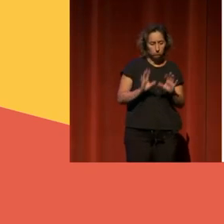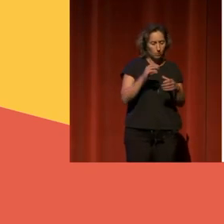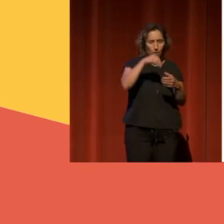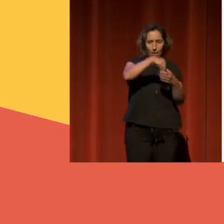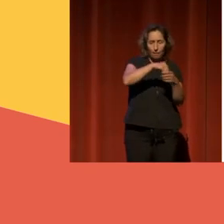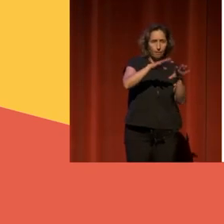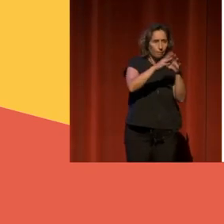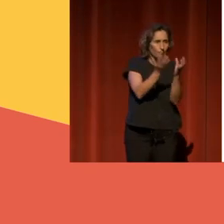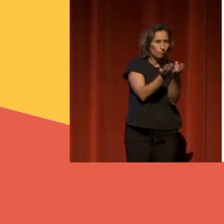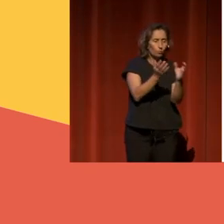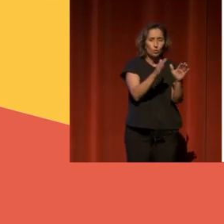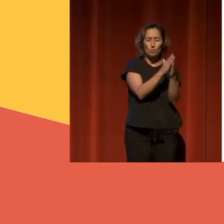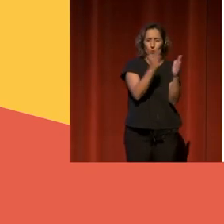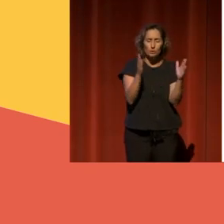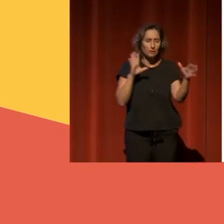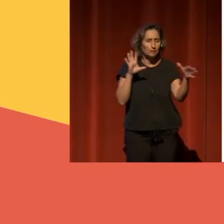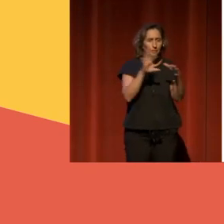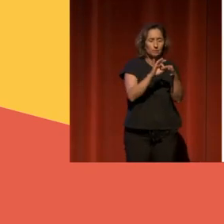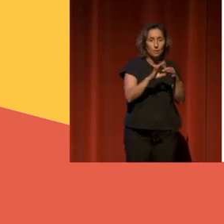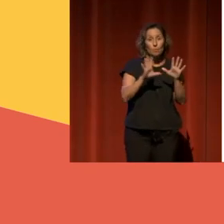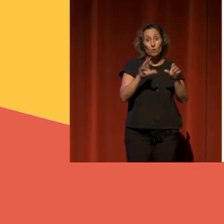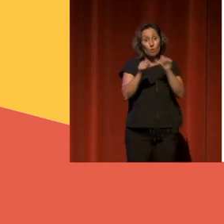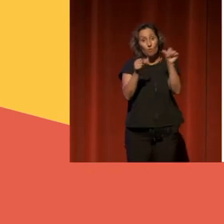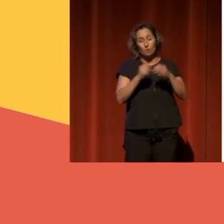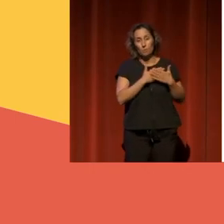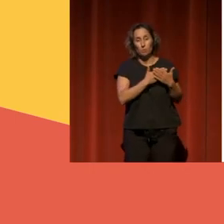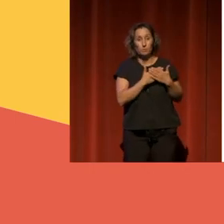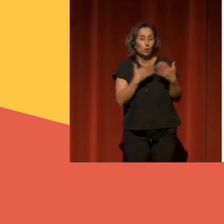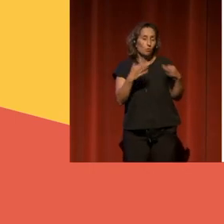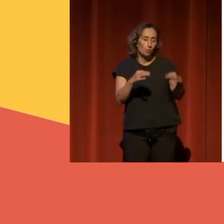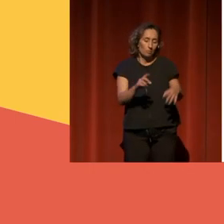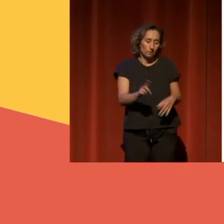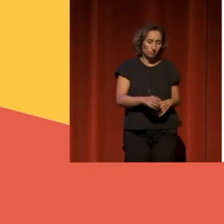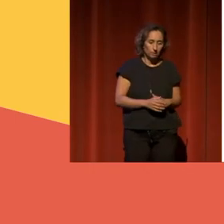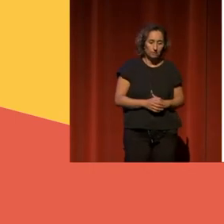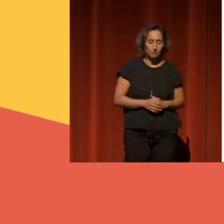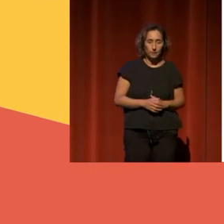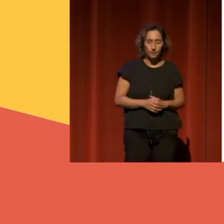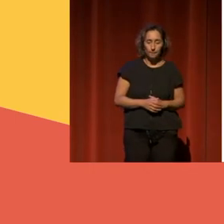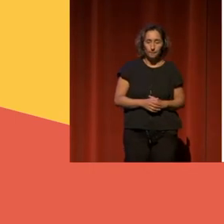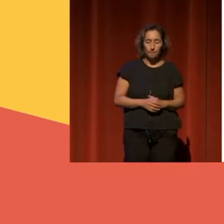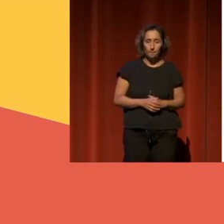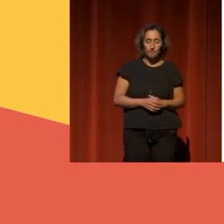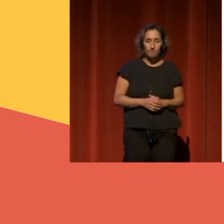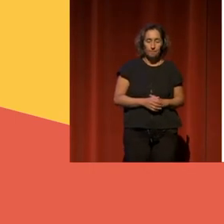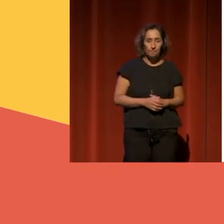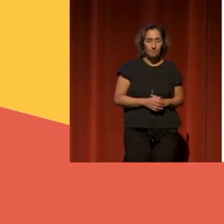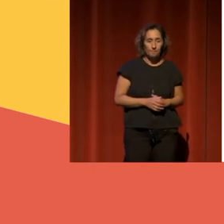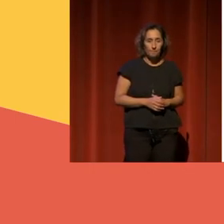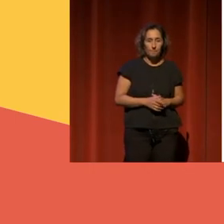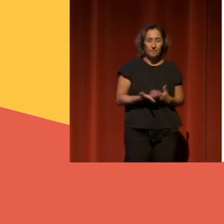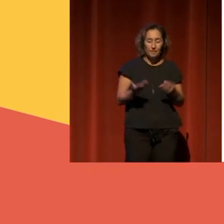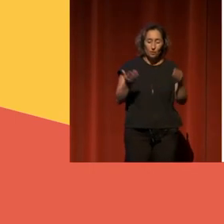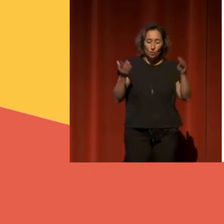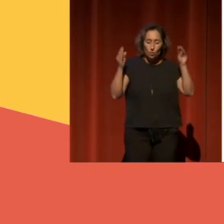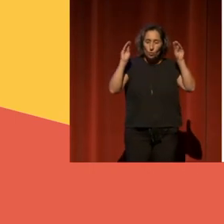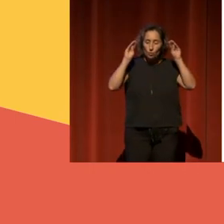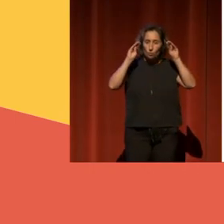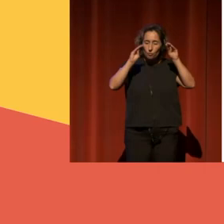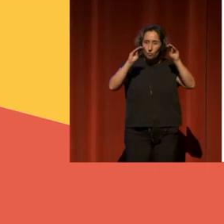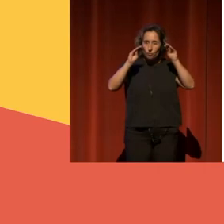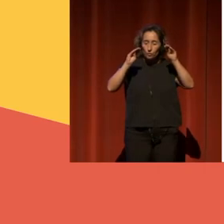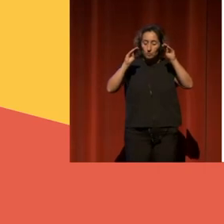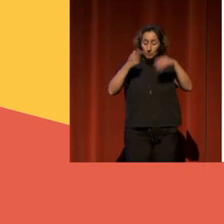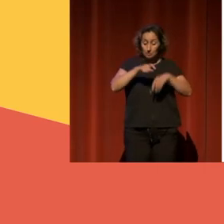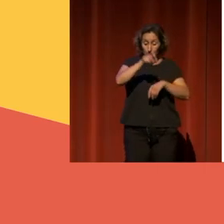más menos pues, de forma voluntaria, pero bueno, no es lo normal. En cuanto a la formación de la que se dispone las